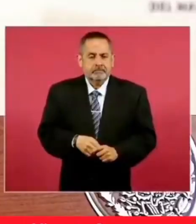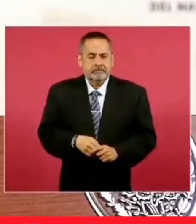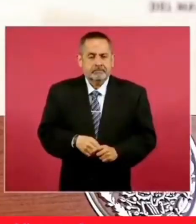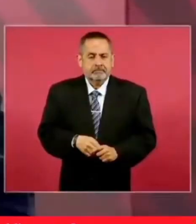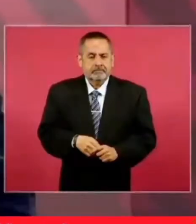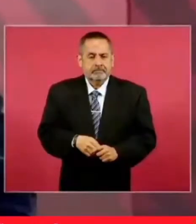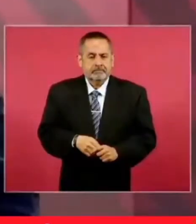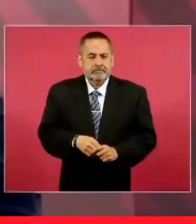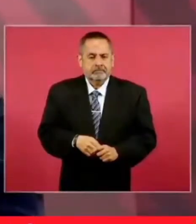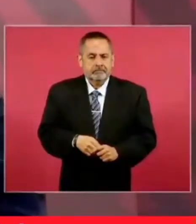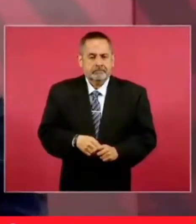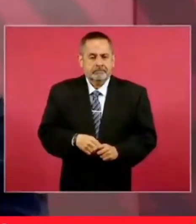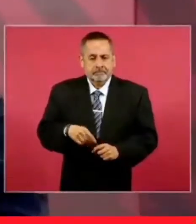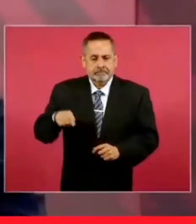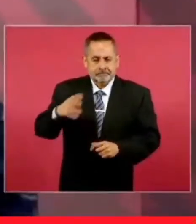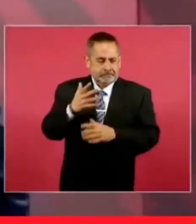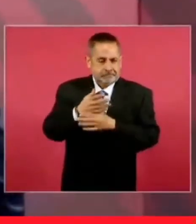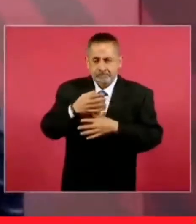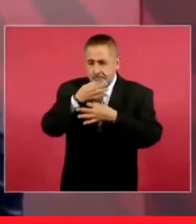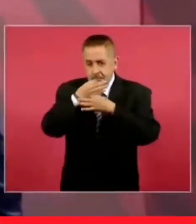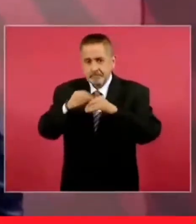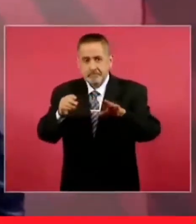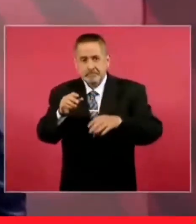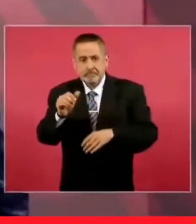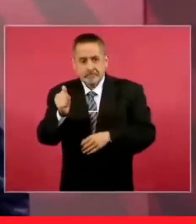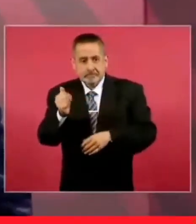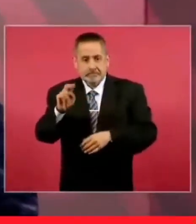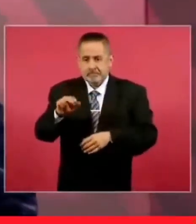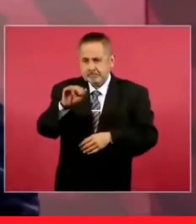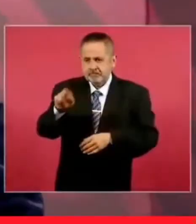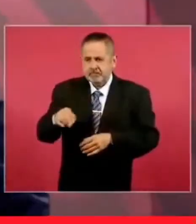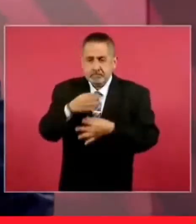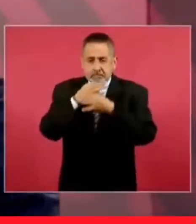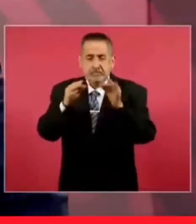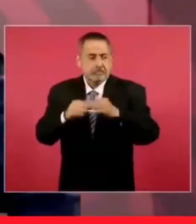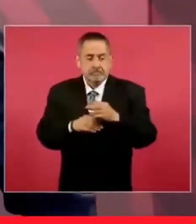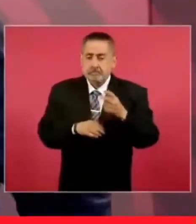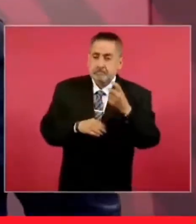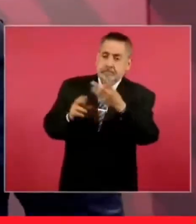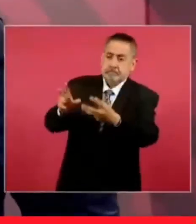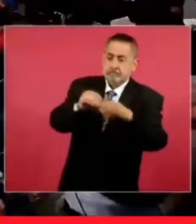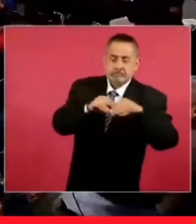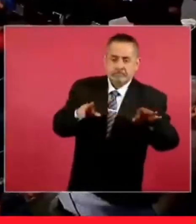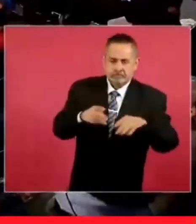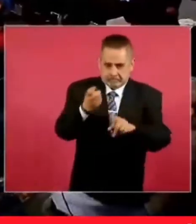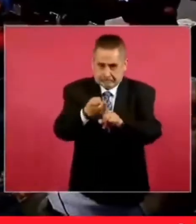las declaraciones de San Juan. Digo, no estoy hablando de ti.